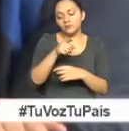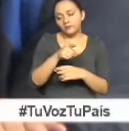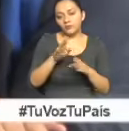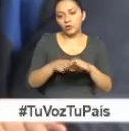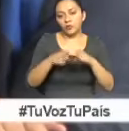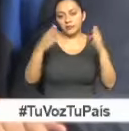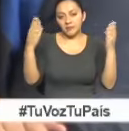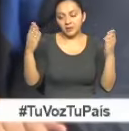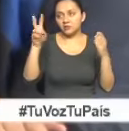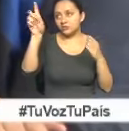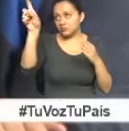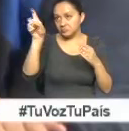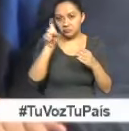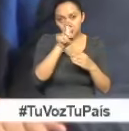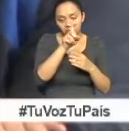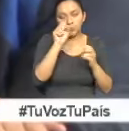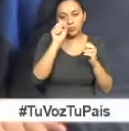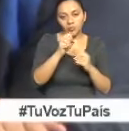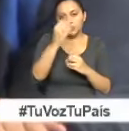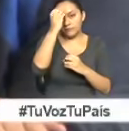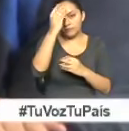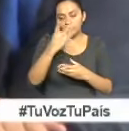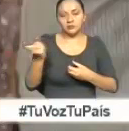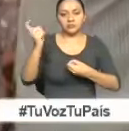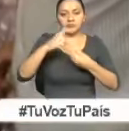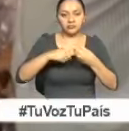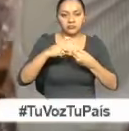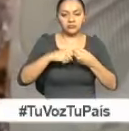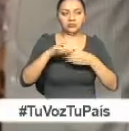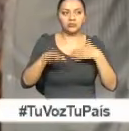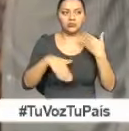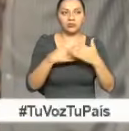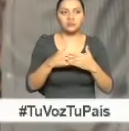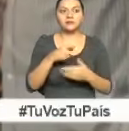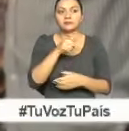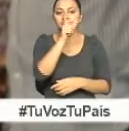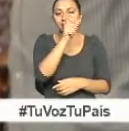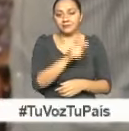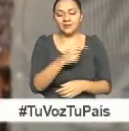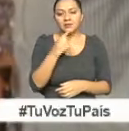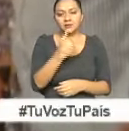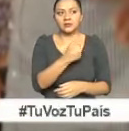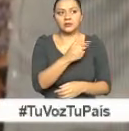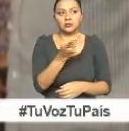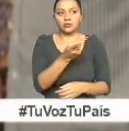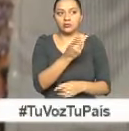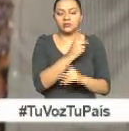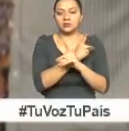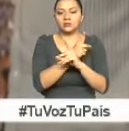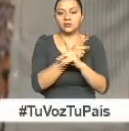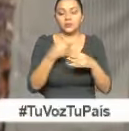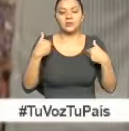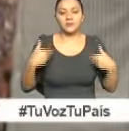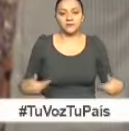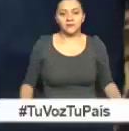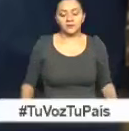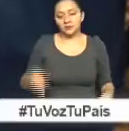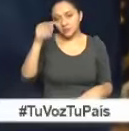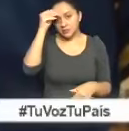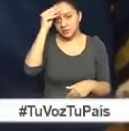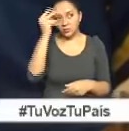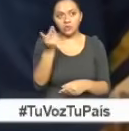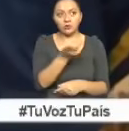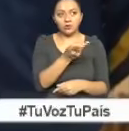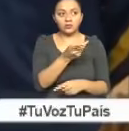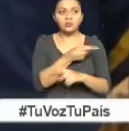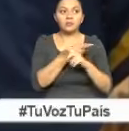tener mayor información, hacer sus registros y sus inscripciones. Carlos y Wilson tienen discapacidad física e intelectual respectivamente,